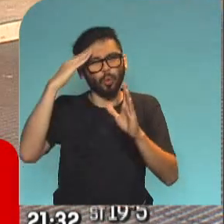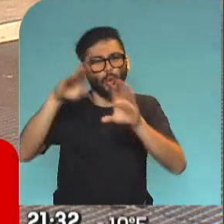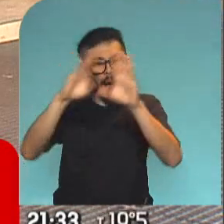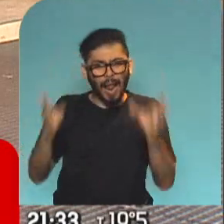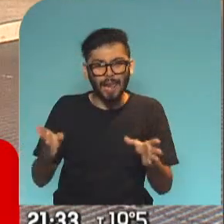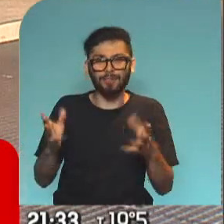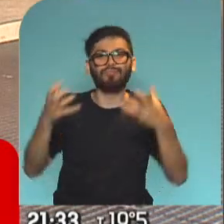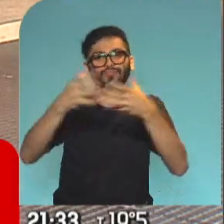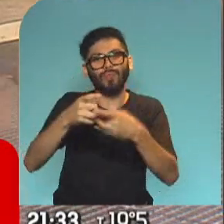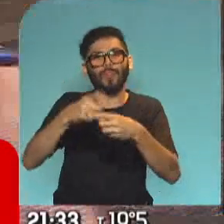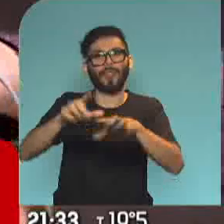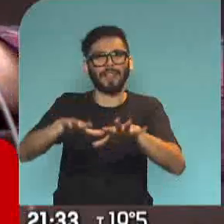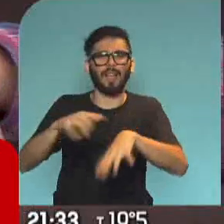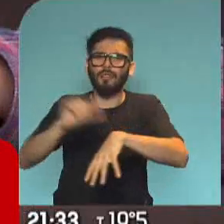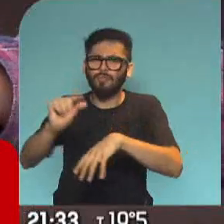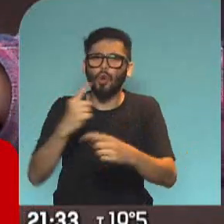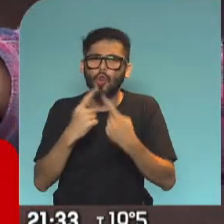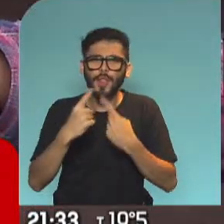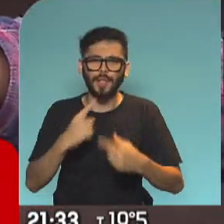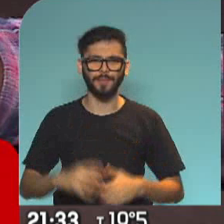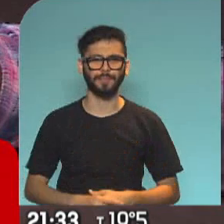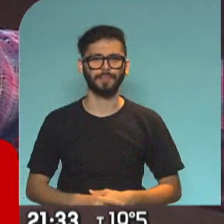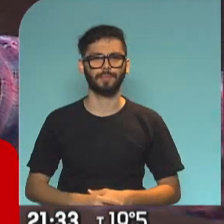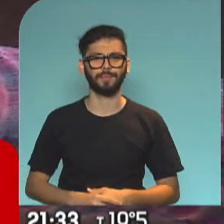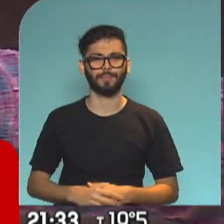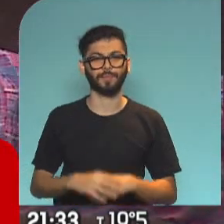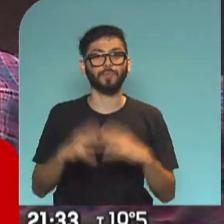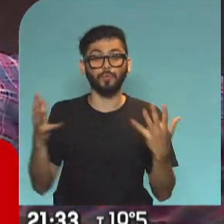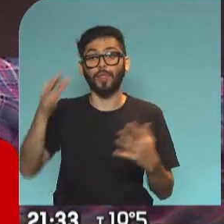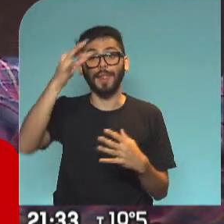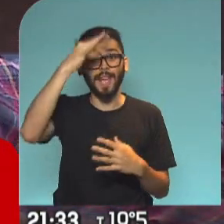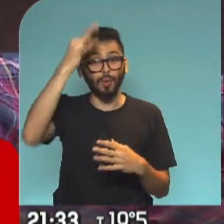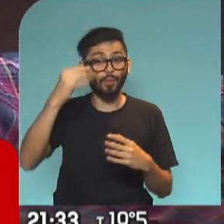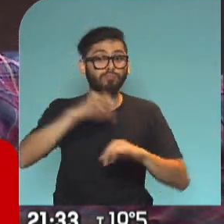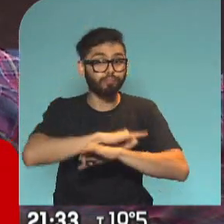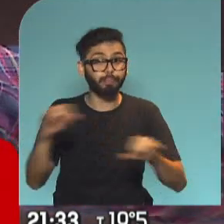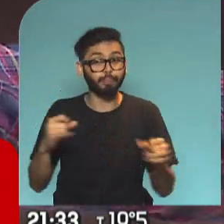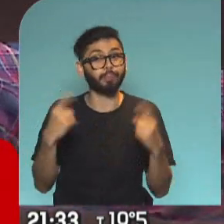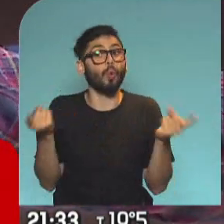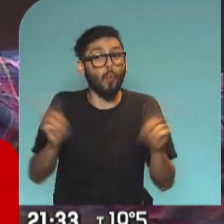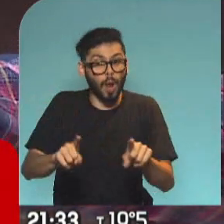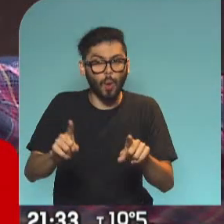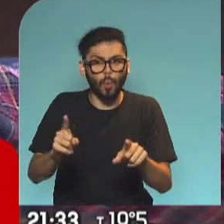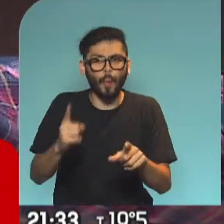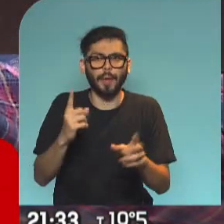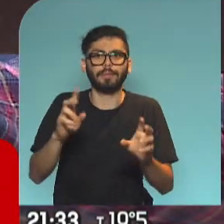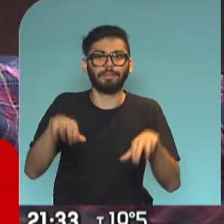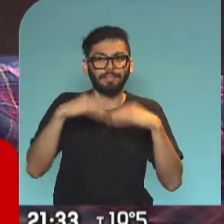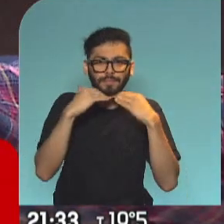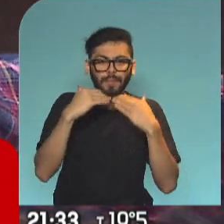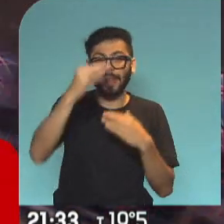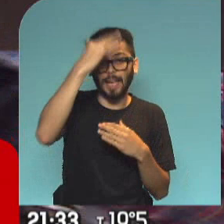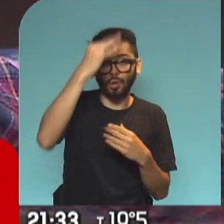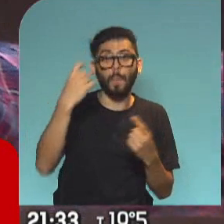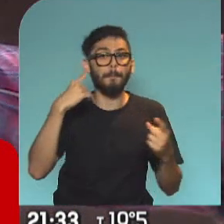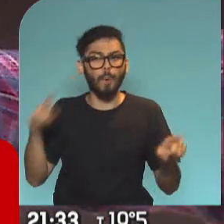una nota importante al respecto. Bueno, anunciaron la vuelta de la actividad teatral de forma presencial, tanto para espectáculos teatrales como también